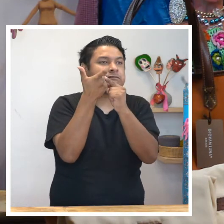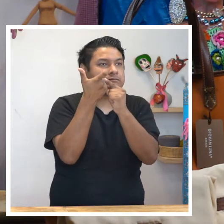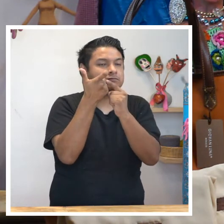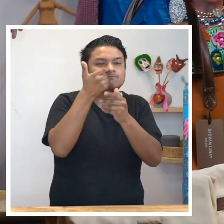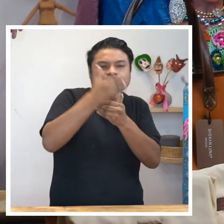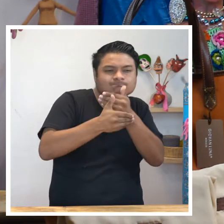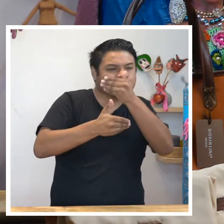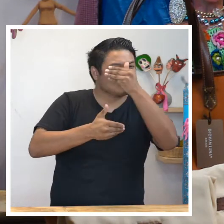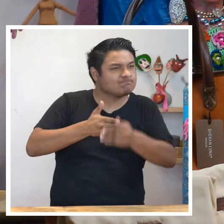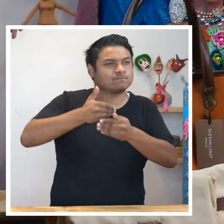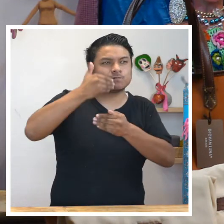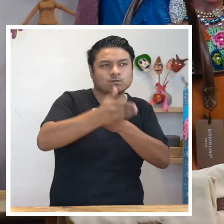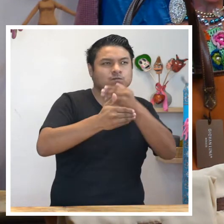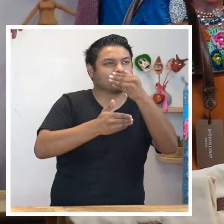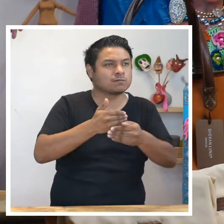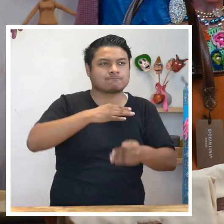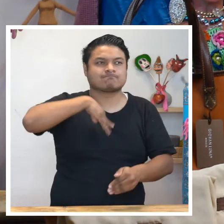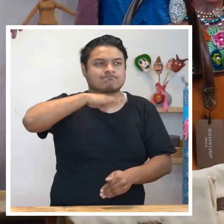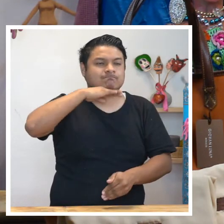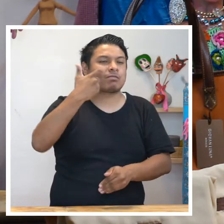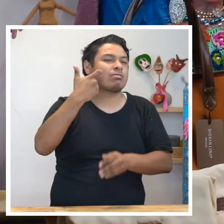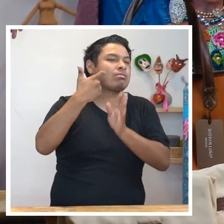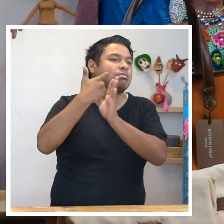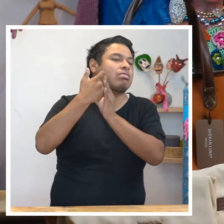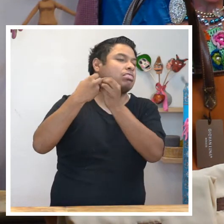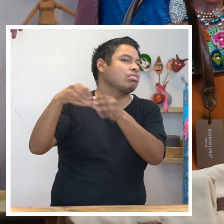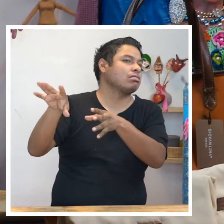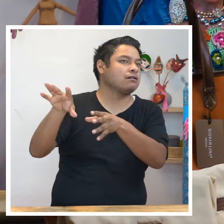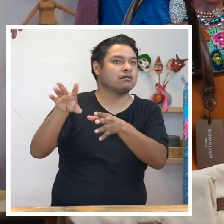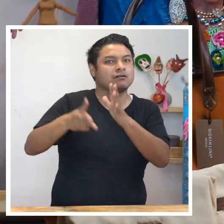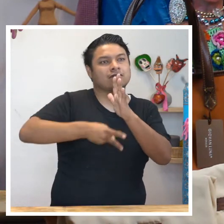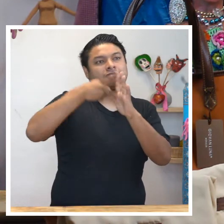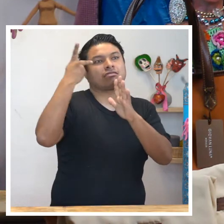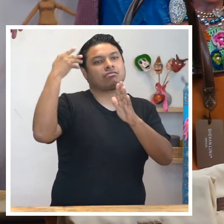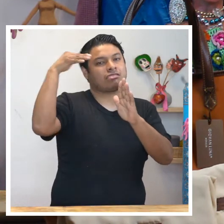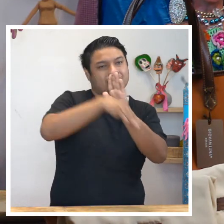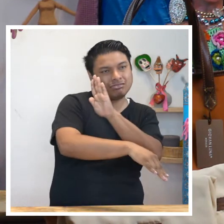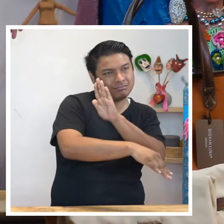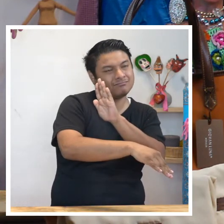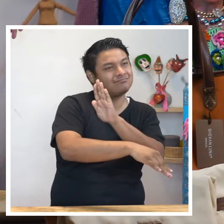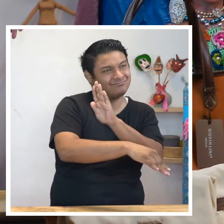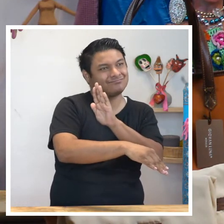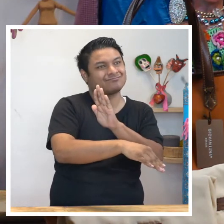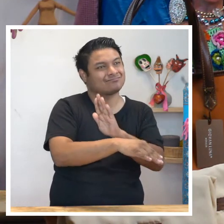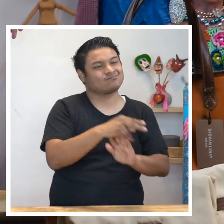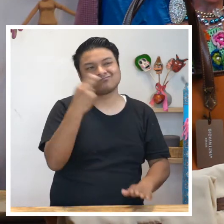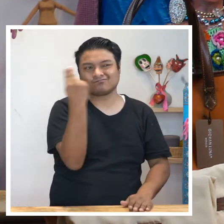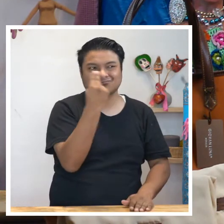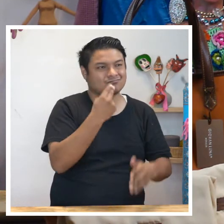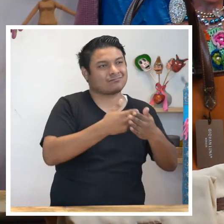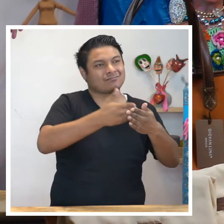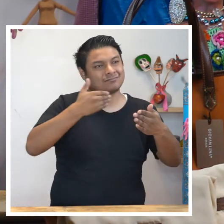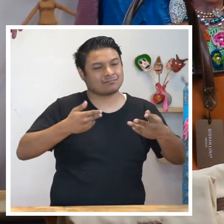no está cultivada. ¿Qué quiero decir con educación financiera? Que respetes tu negocio, que el dinero que es de tu negocio es de tu